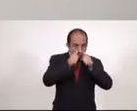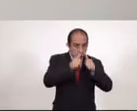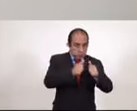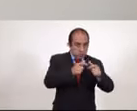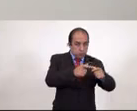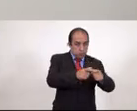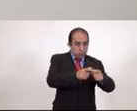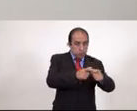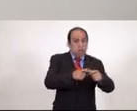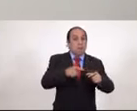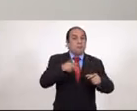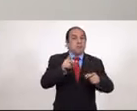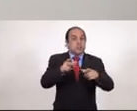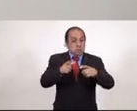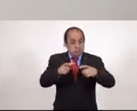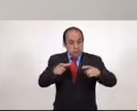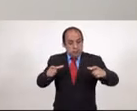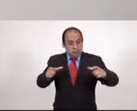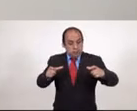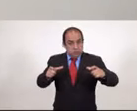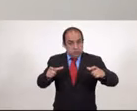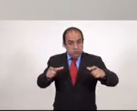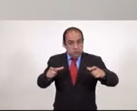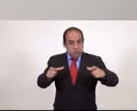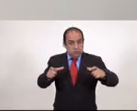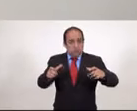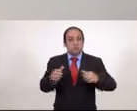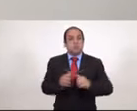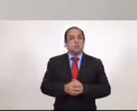los de mayor dimensión hemos